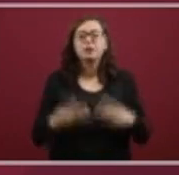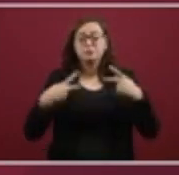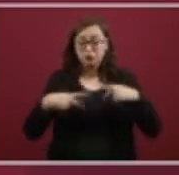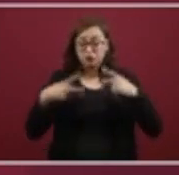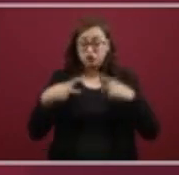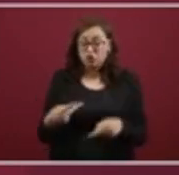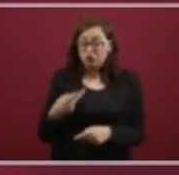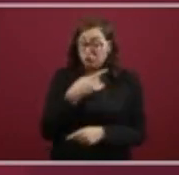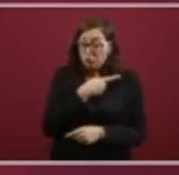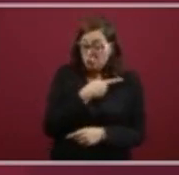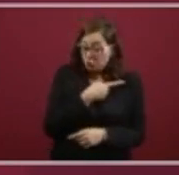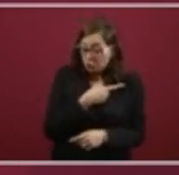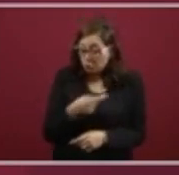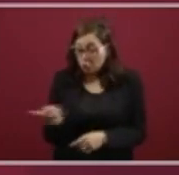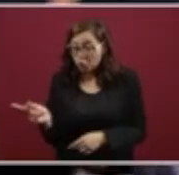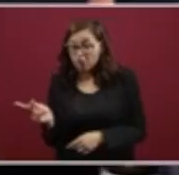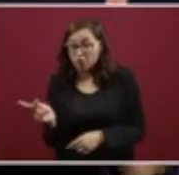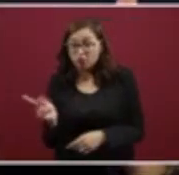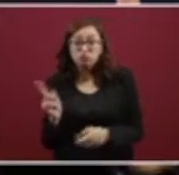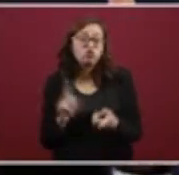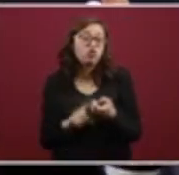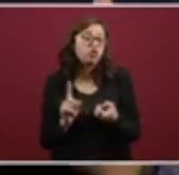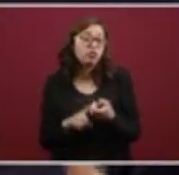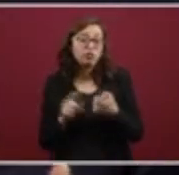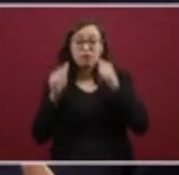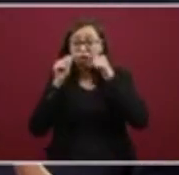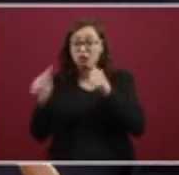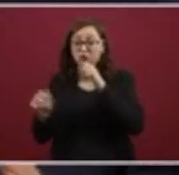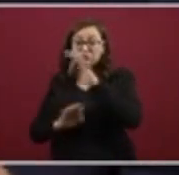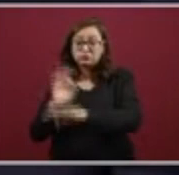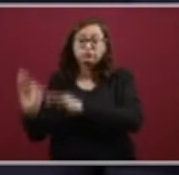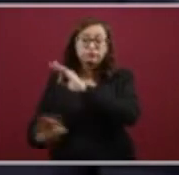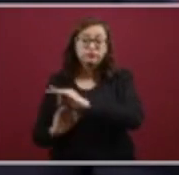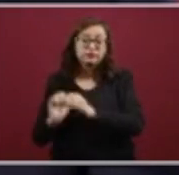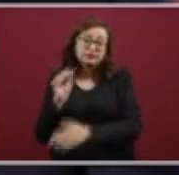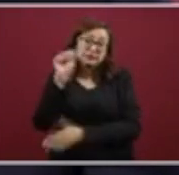se atiende en centros de salud